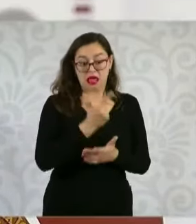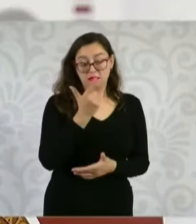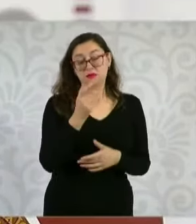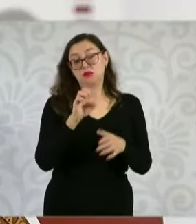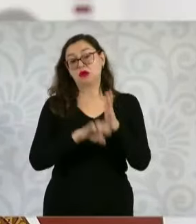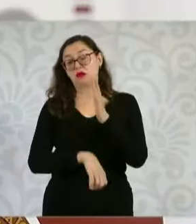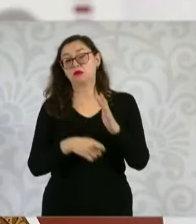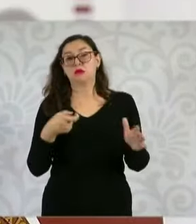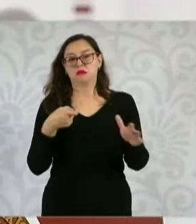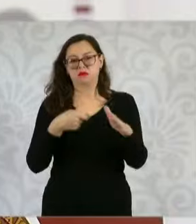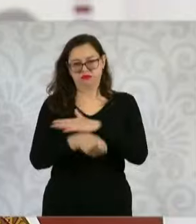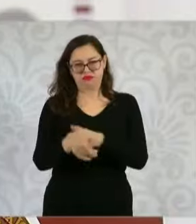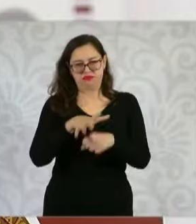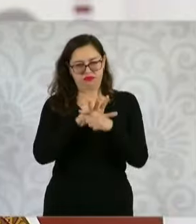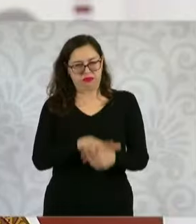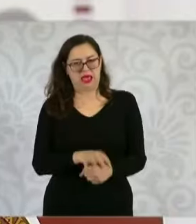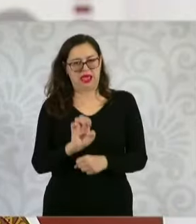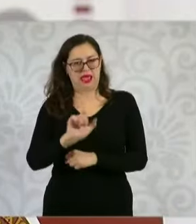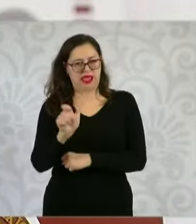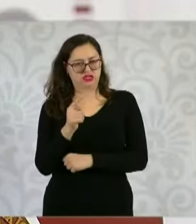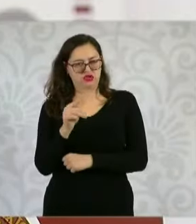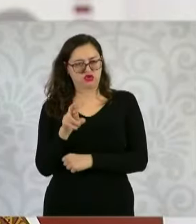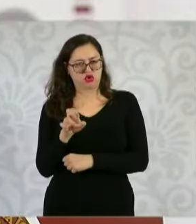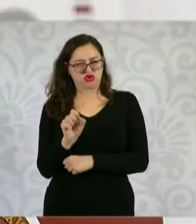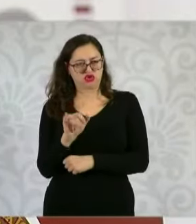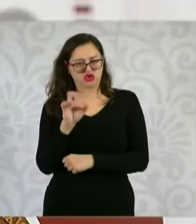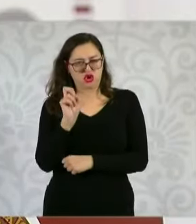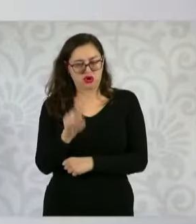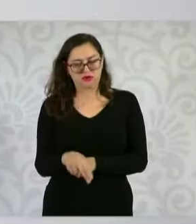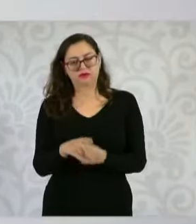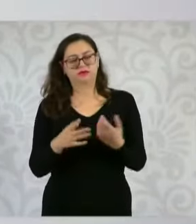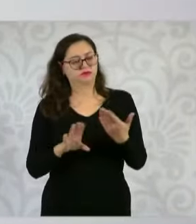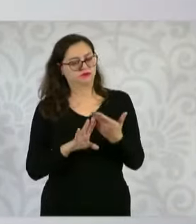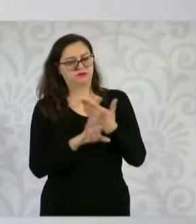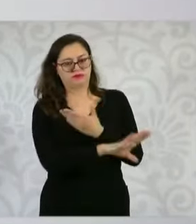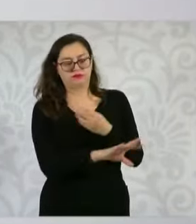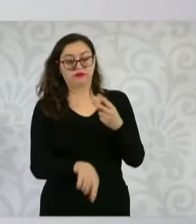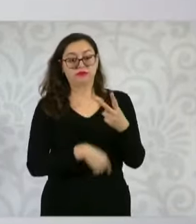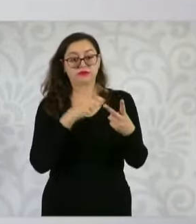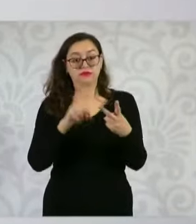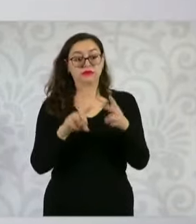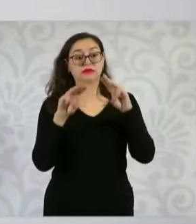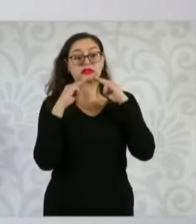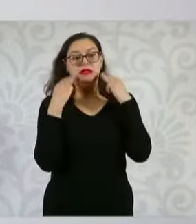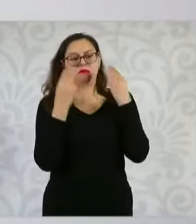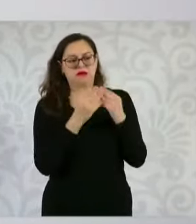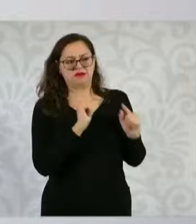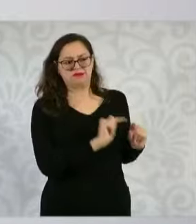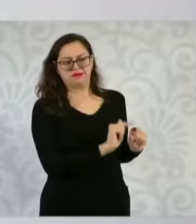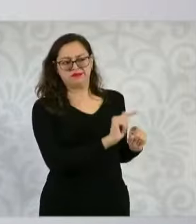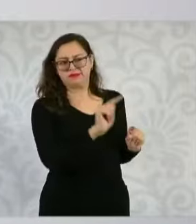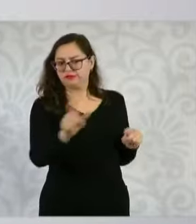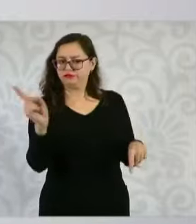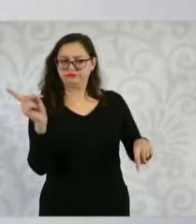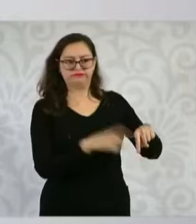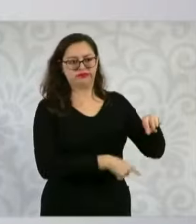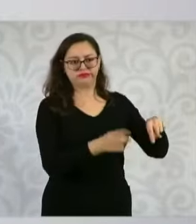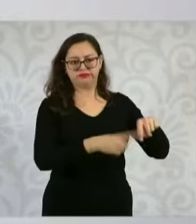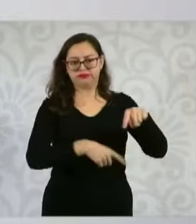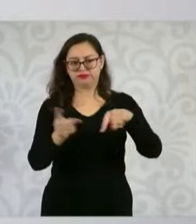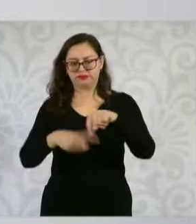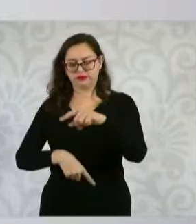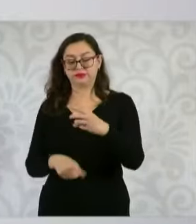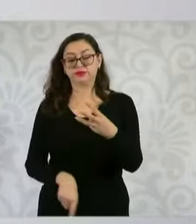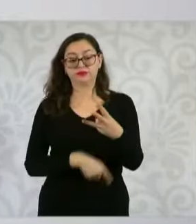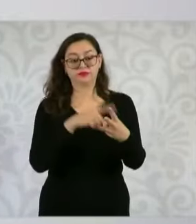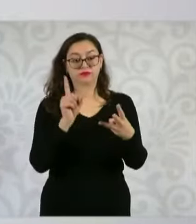acciones extraordinarias y francamente sucena lo que hoy vimos no es más que lo mismo Solo Sí el reconocimiento